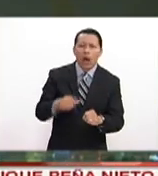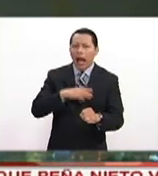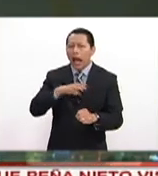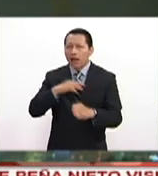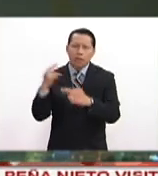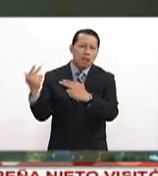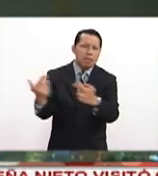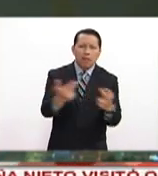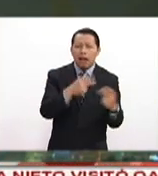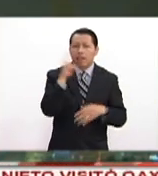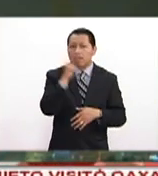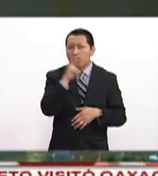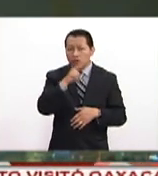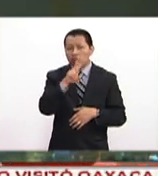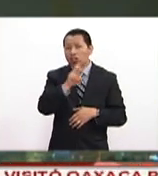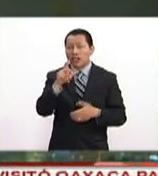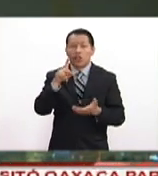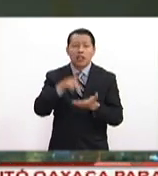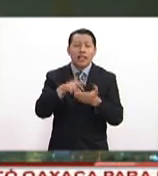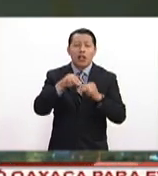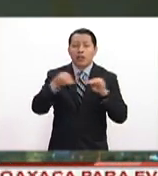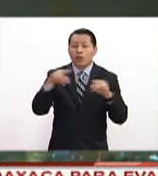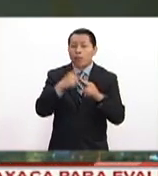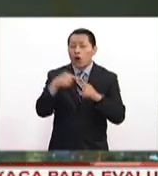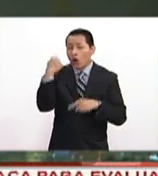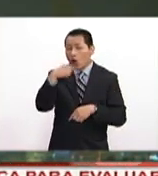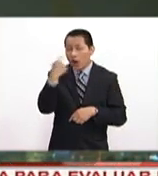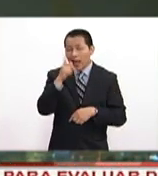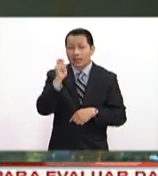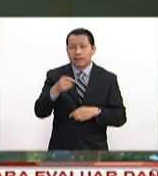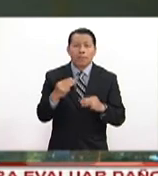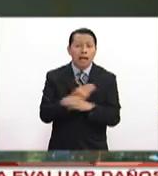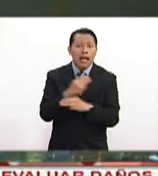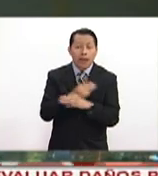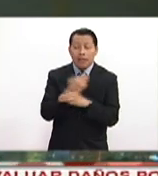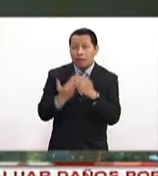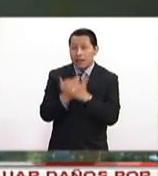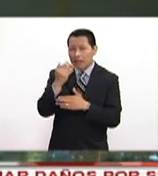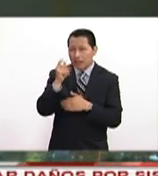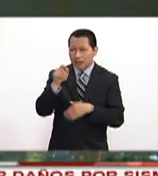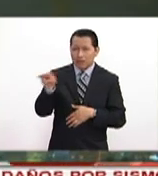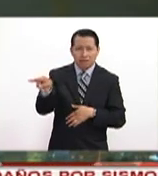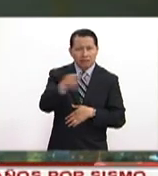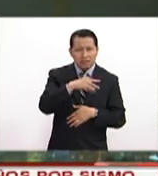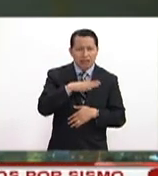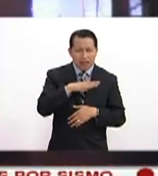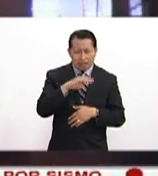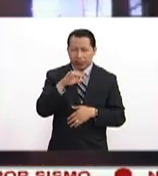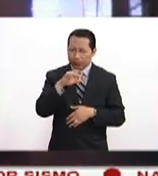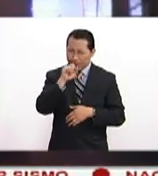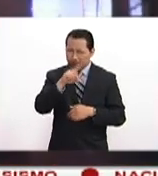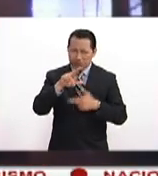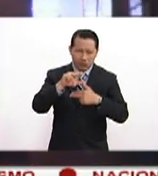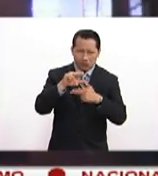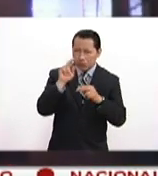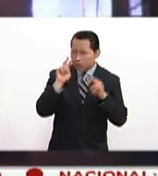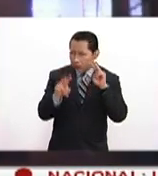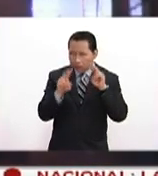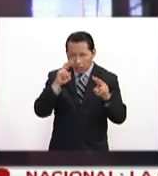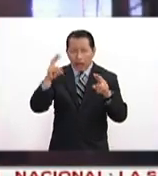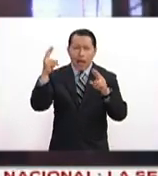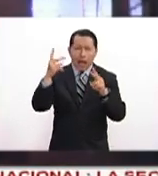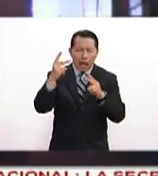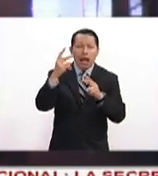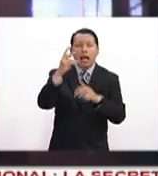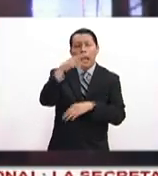vientos superiores a los 200 kilómetros por hora. Como sea, Miami lucía esta mañana los estragos del paso de la tormenta, con escombros, ramas